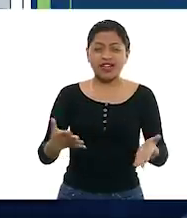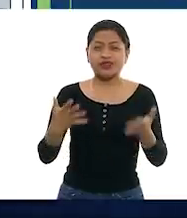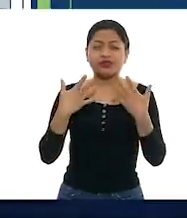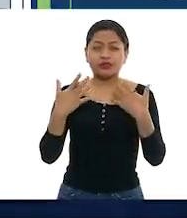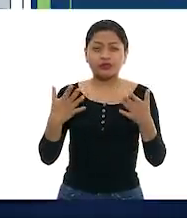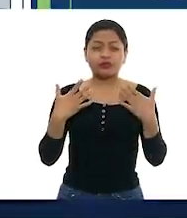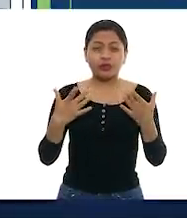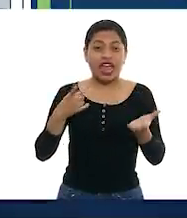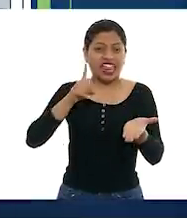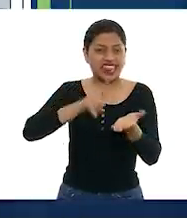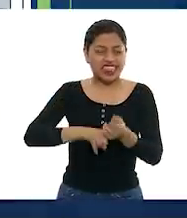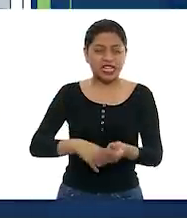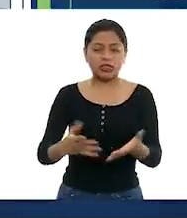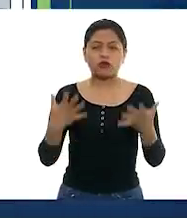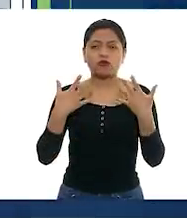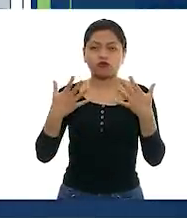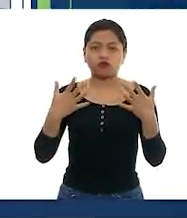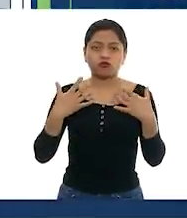atrapado en el interior.